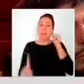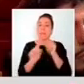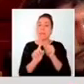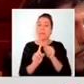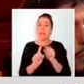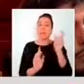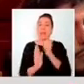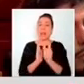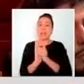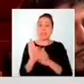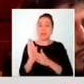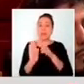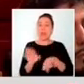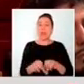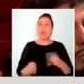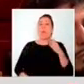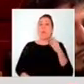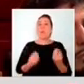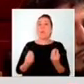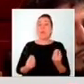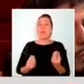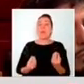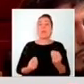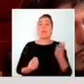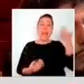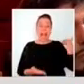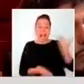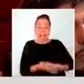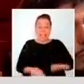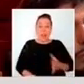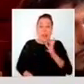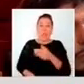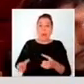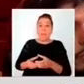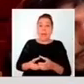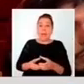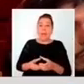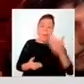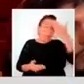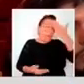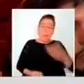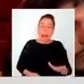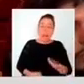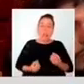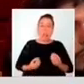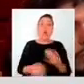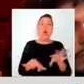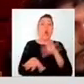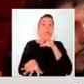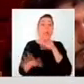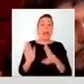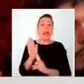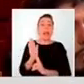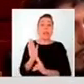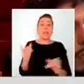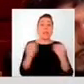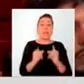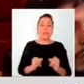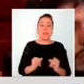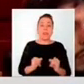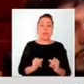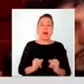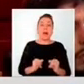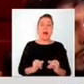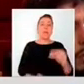resolución. ¿Por qué? Porque no había habido hasta el momento bancada tan mala leche que ocupara el reglamento de manera tan poco leal